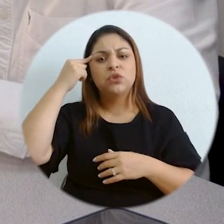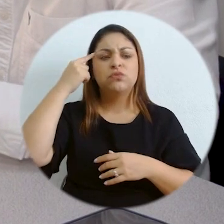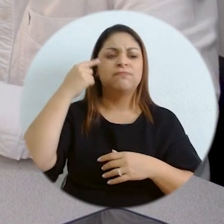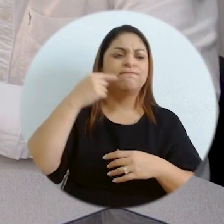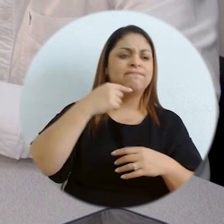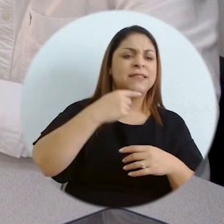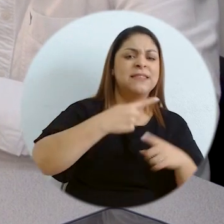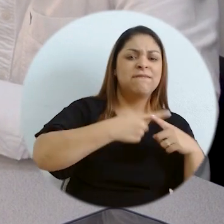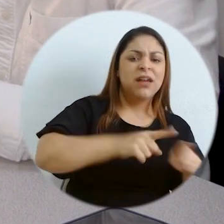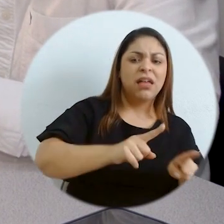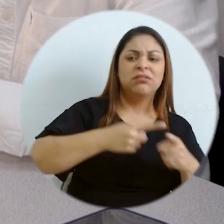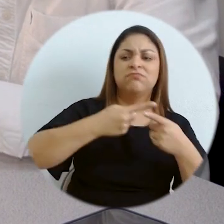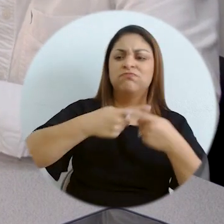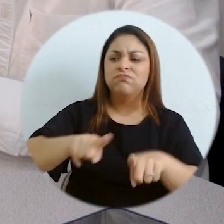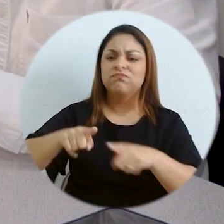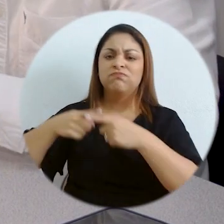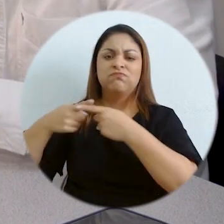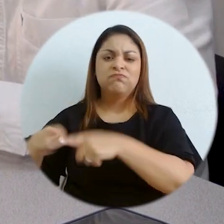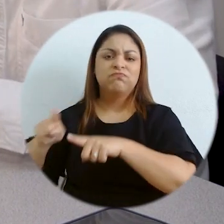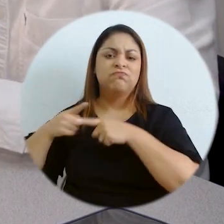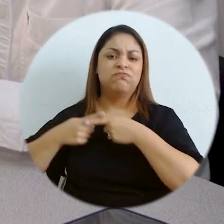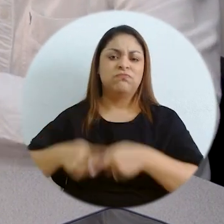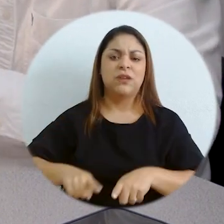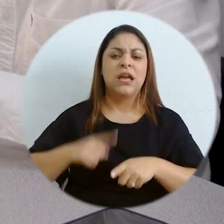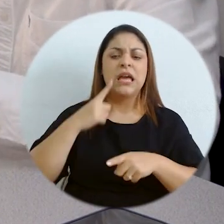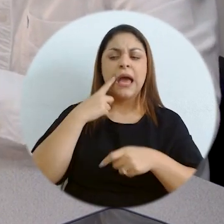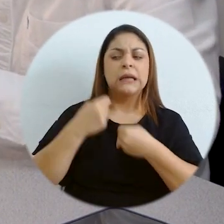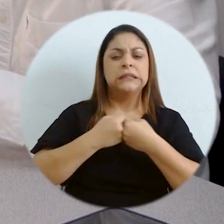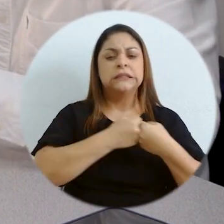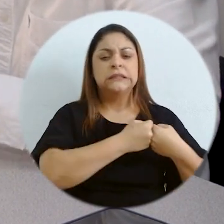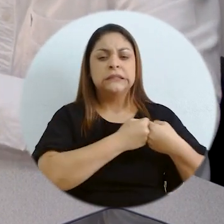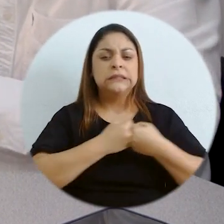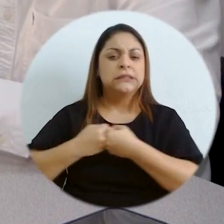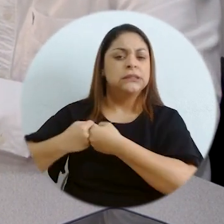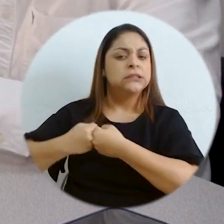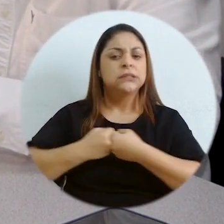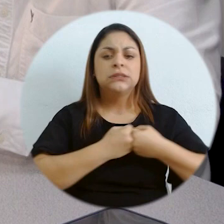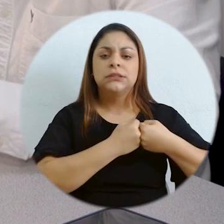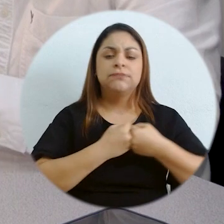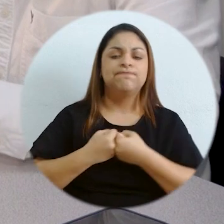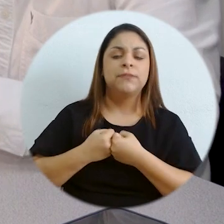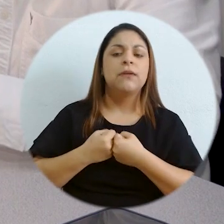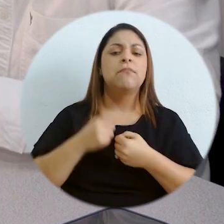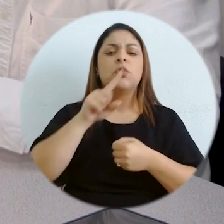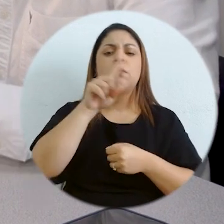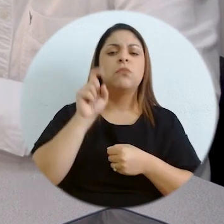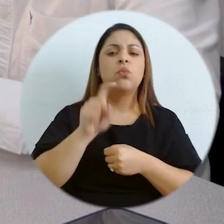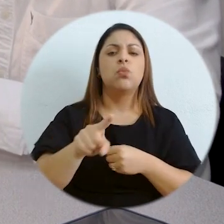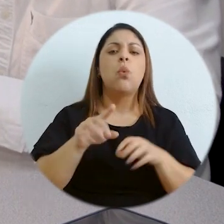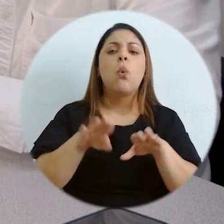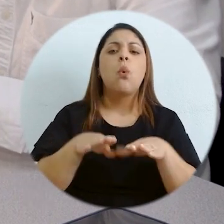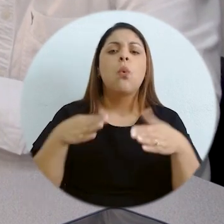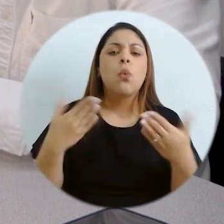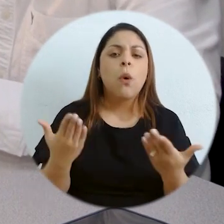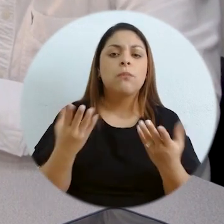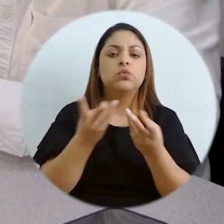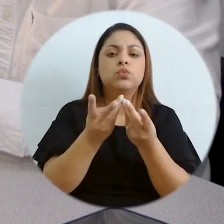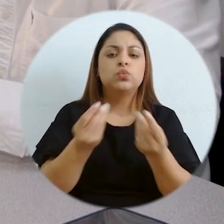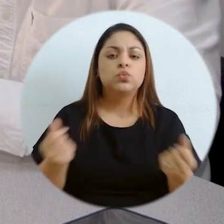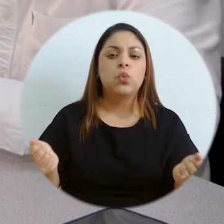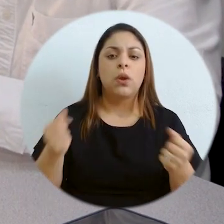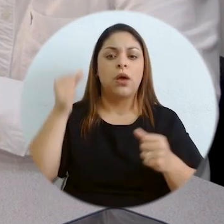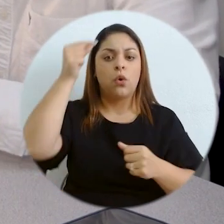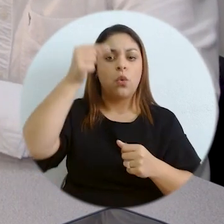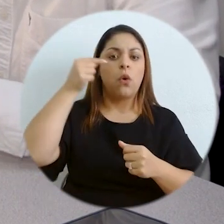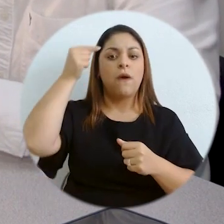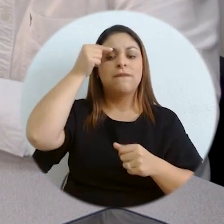choques por diferencias en apariencia irreconciliables. ¿Cómo se resuelve desde el gobierno